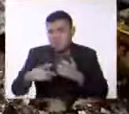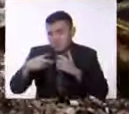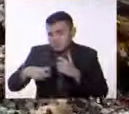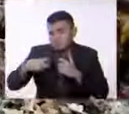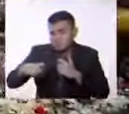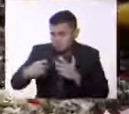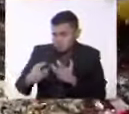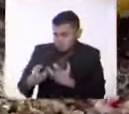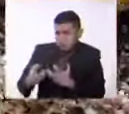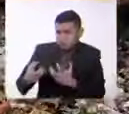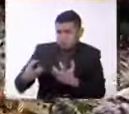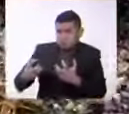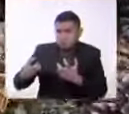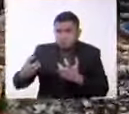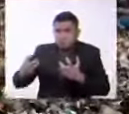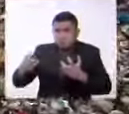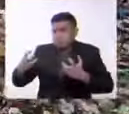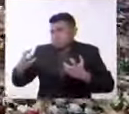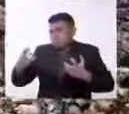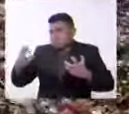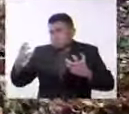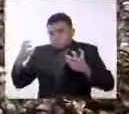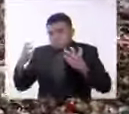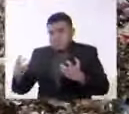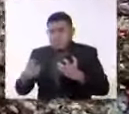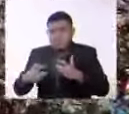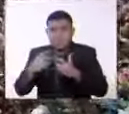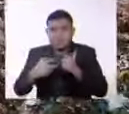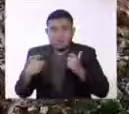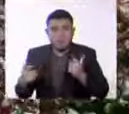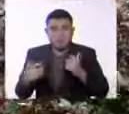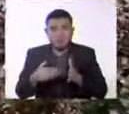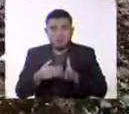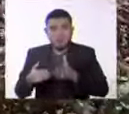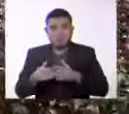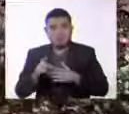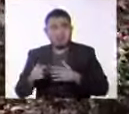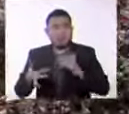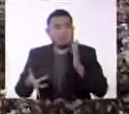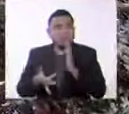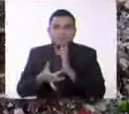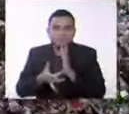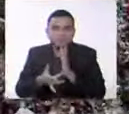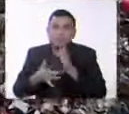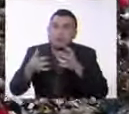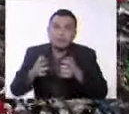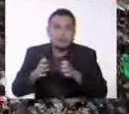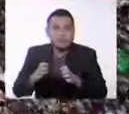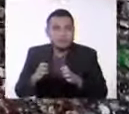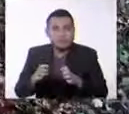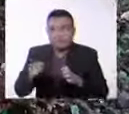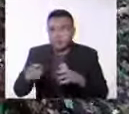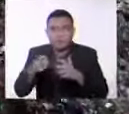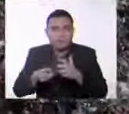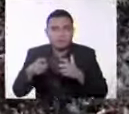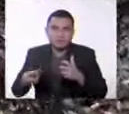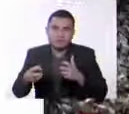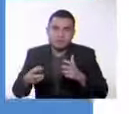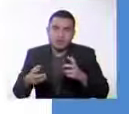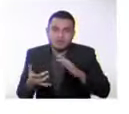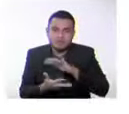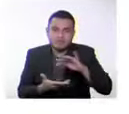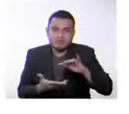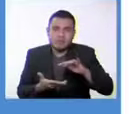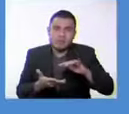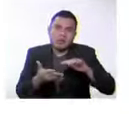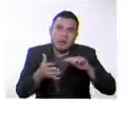una producción desestimada de productos a partir de técnicas o de estrategias de producción que afectan al medio